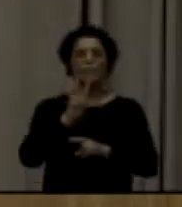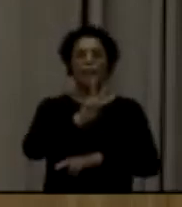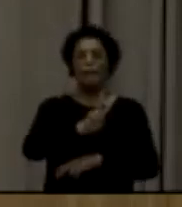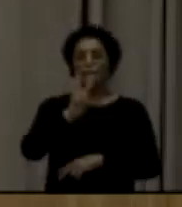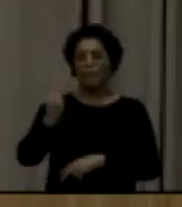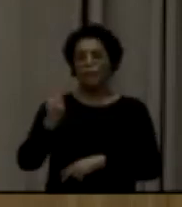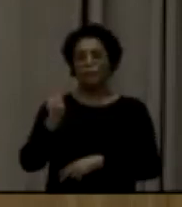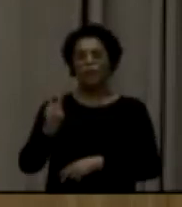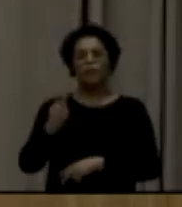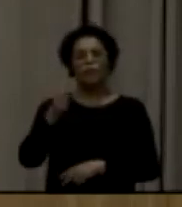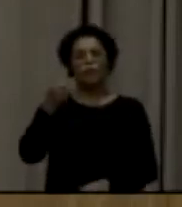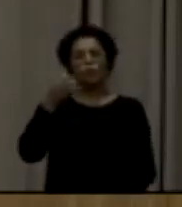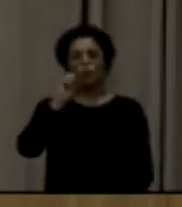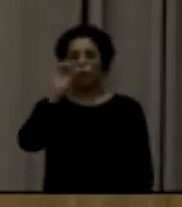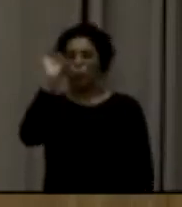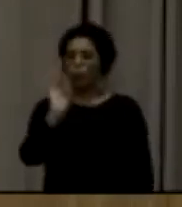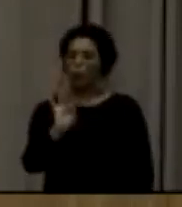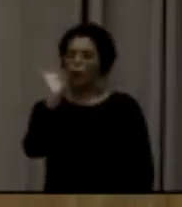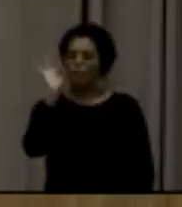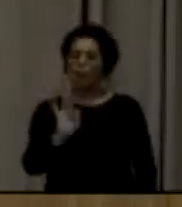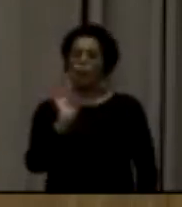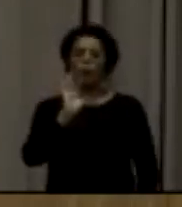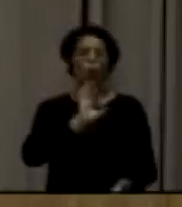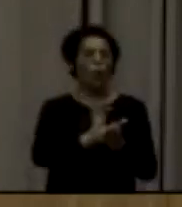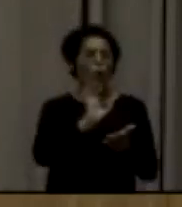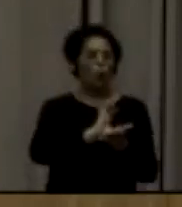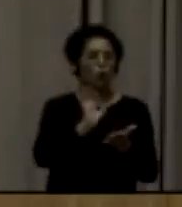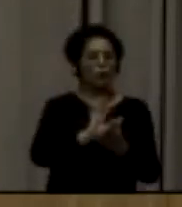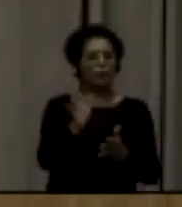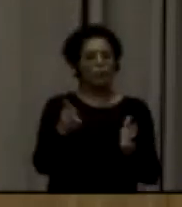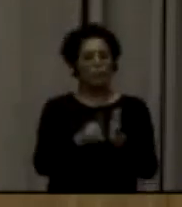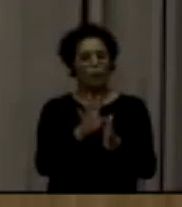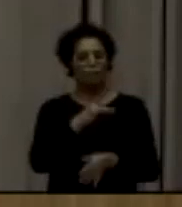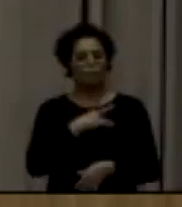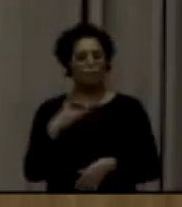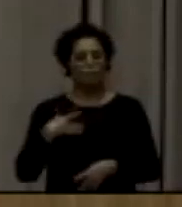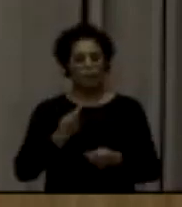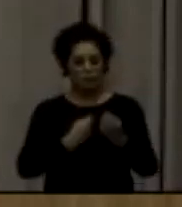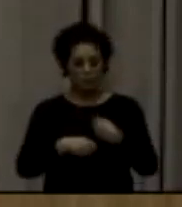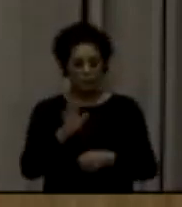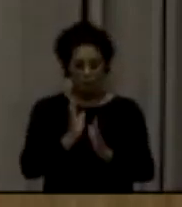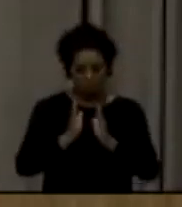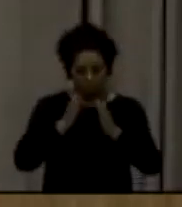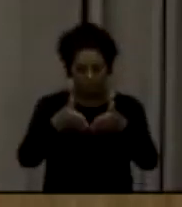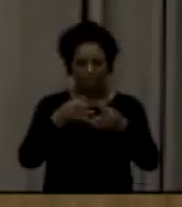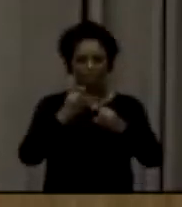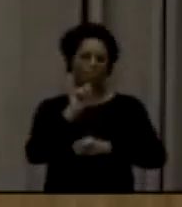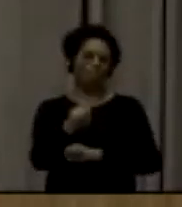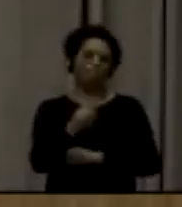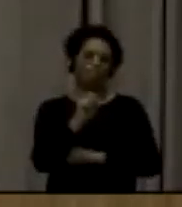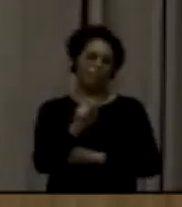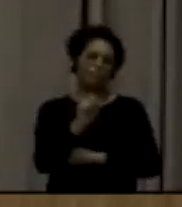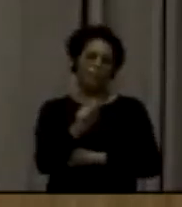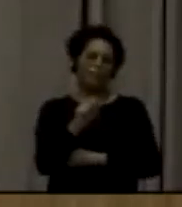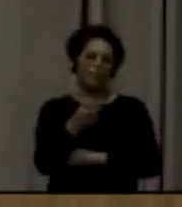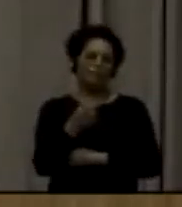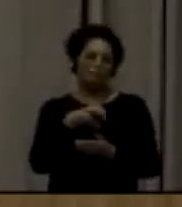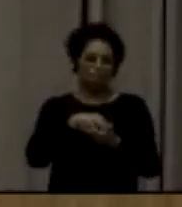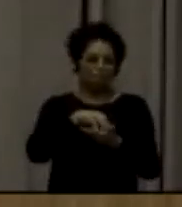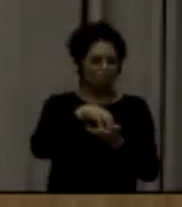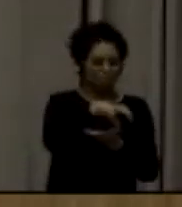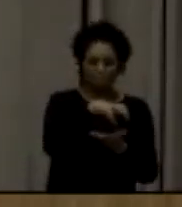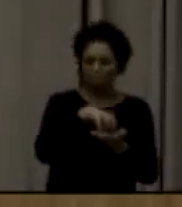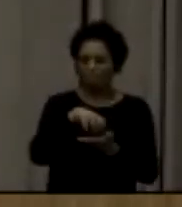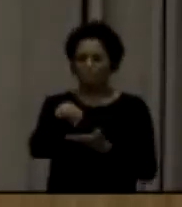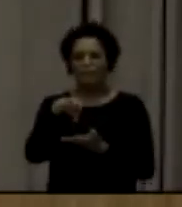18% del presupuesto de salud de la Administración central ni siquiera descentralizada iba